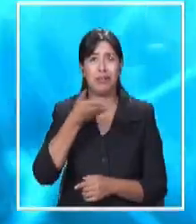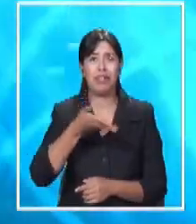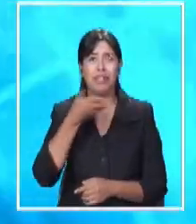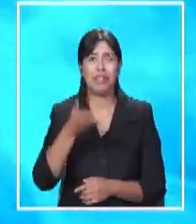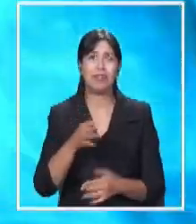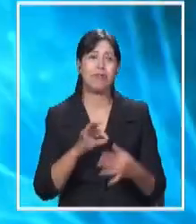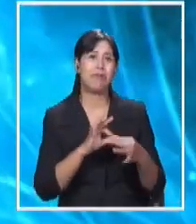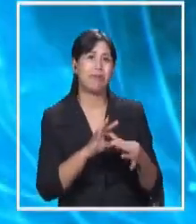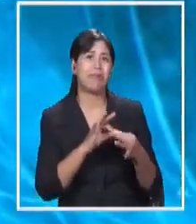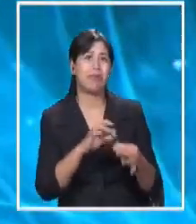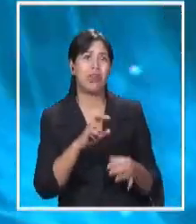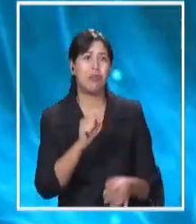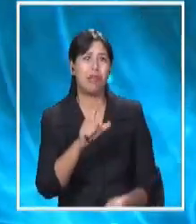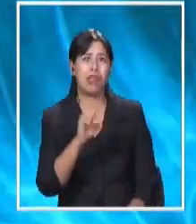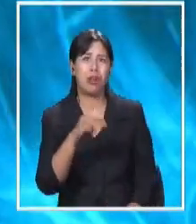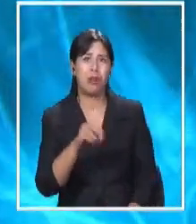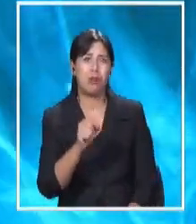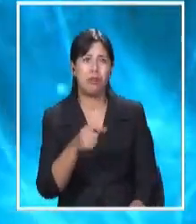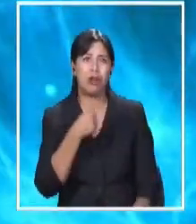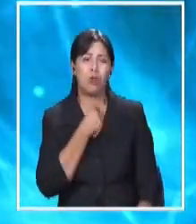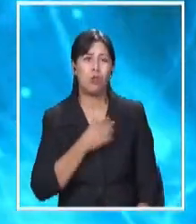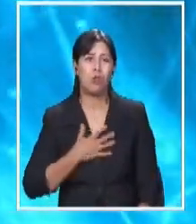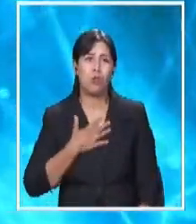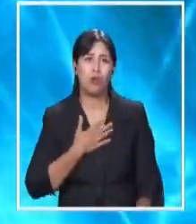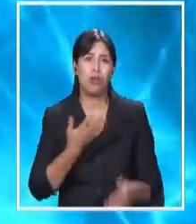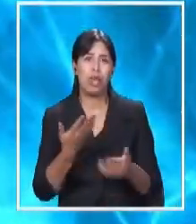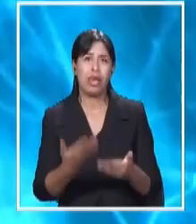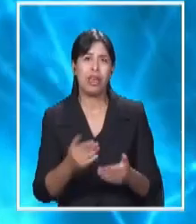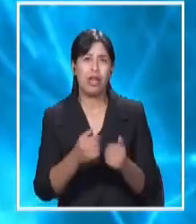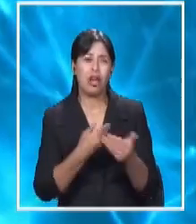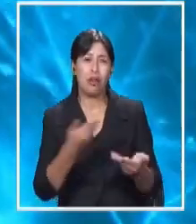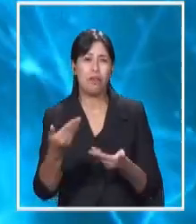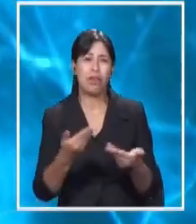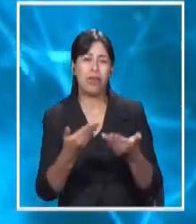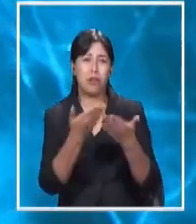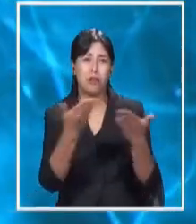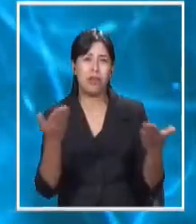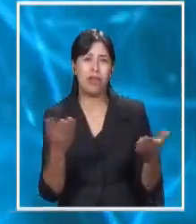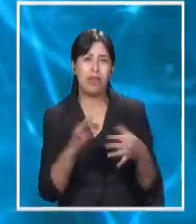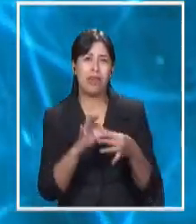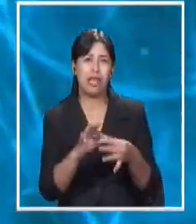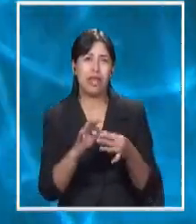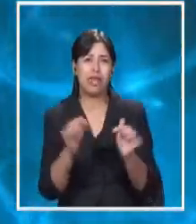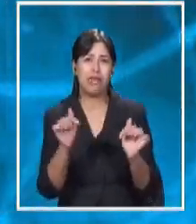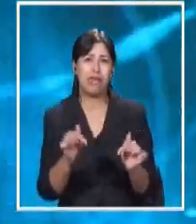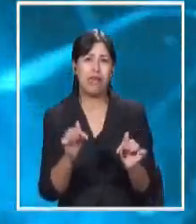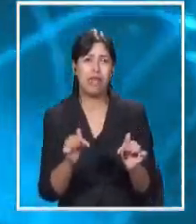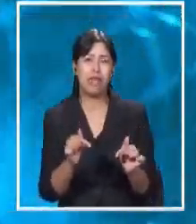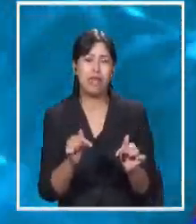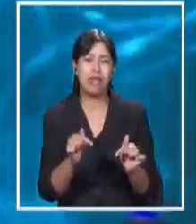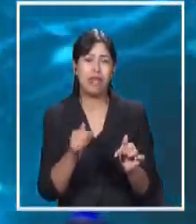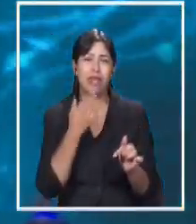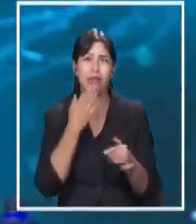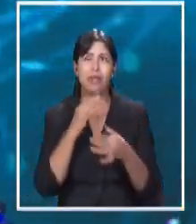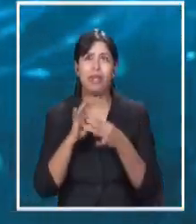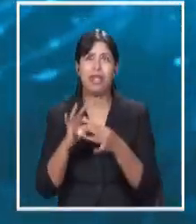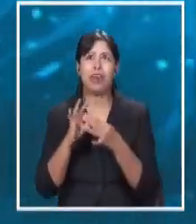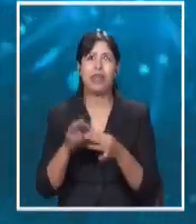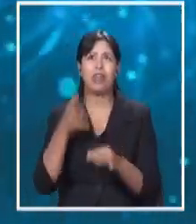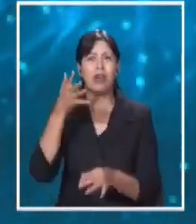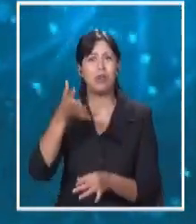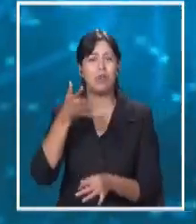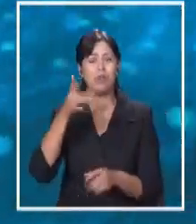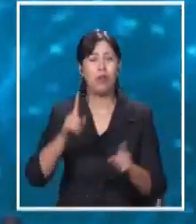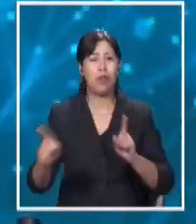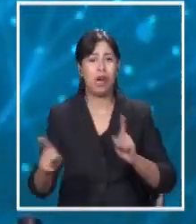Gracias, Paloma. Es un gusto poder estar acá compartiendo con ustedes. Muchas gracias por venir. Muchas gracias a los organizadores del Congreso Futuro. Es, la